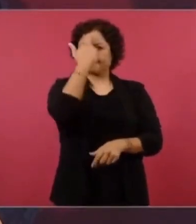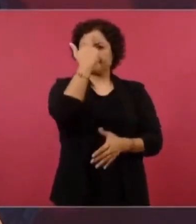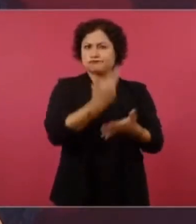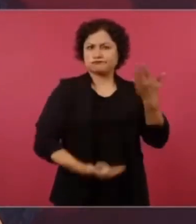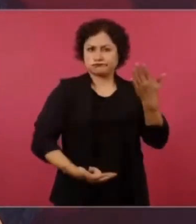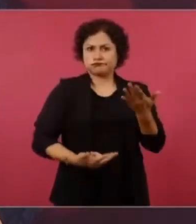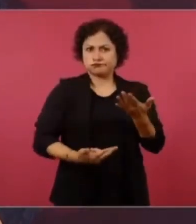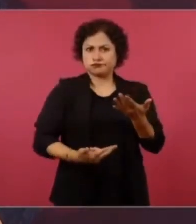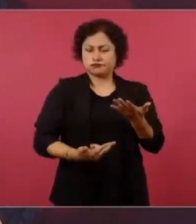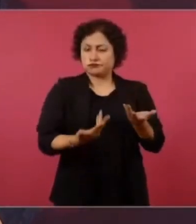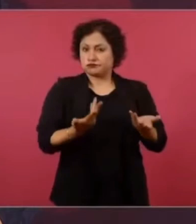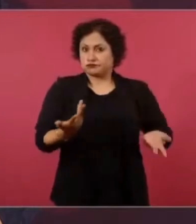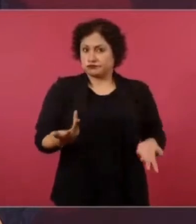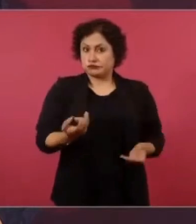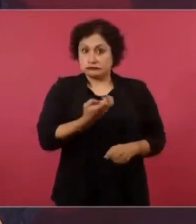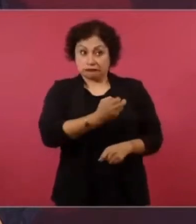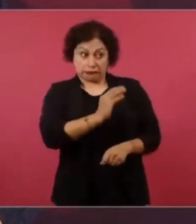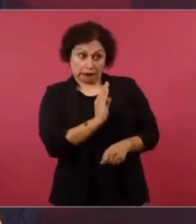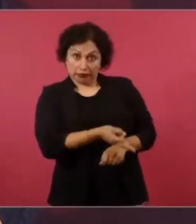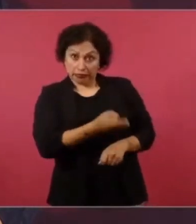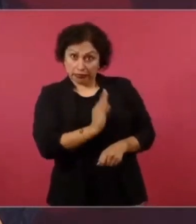permitirse.